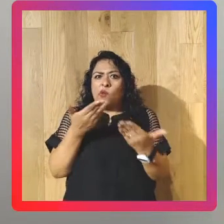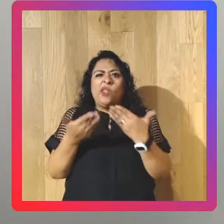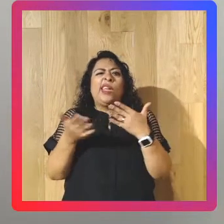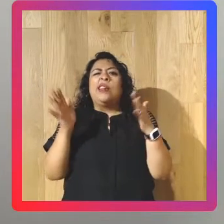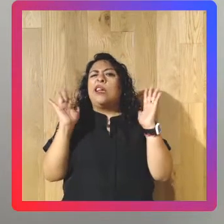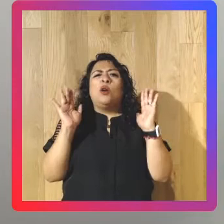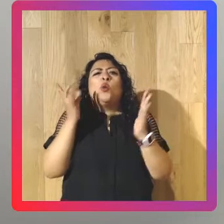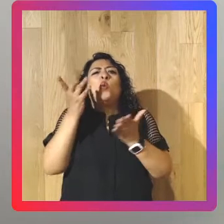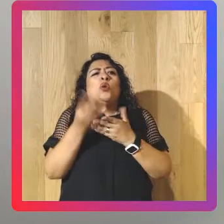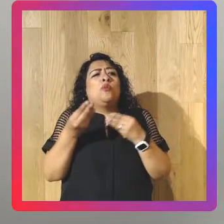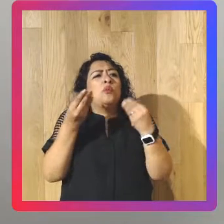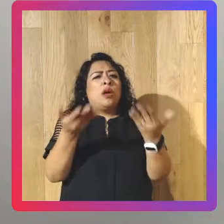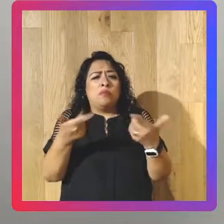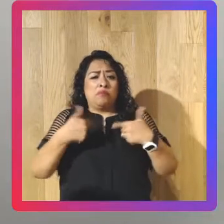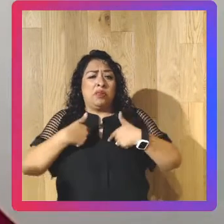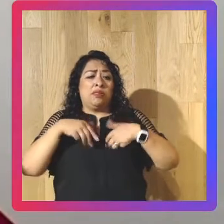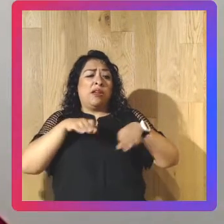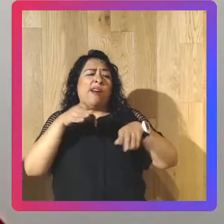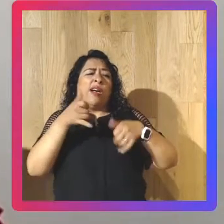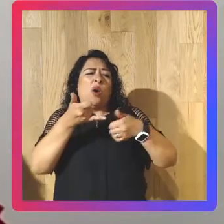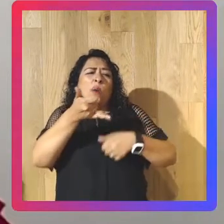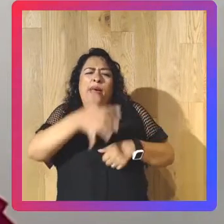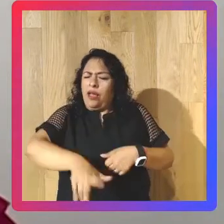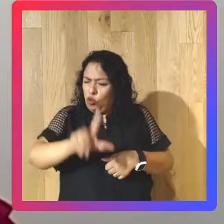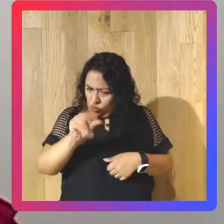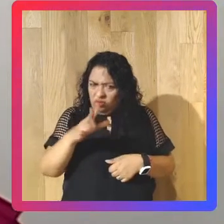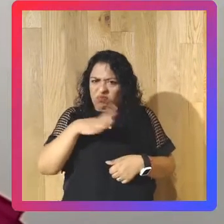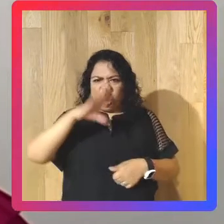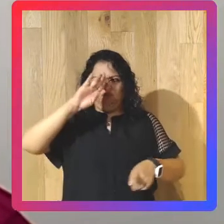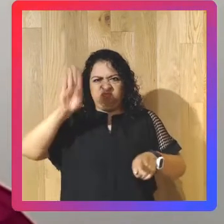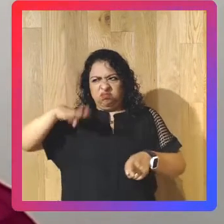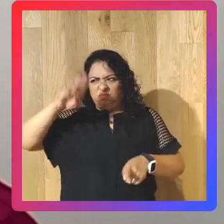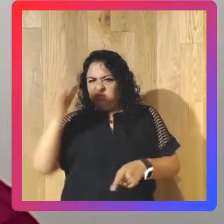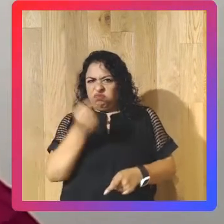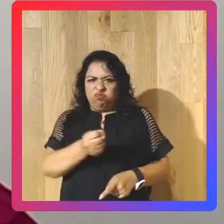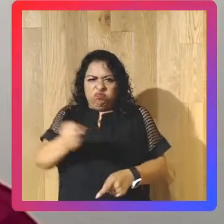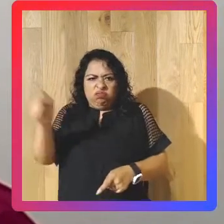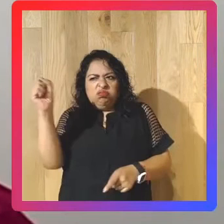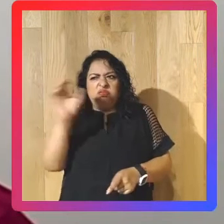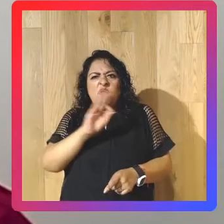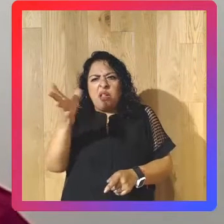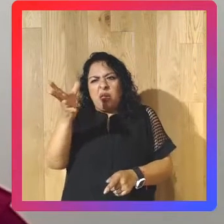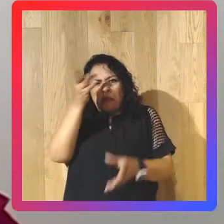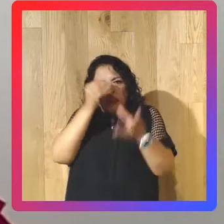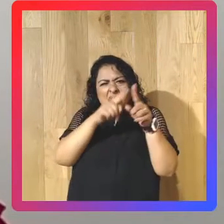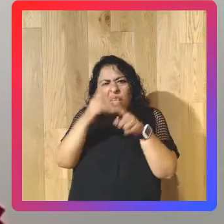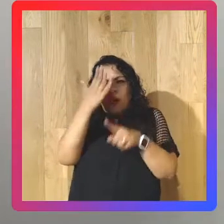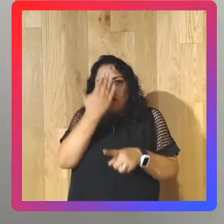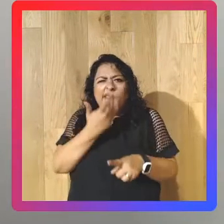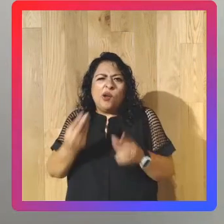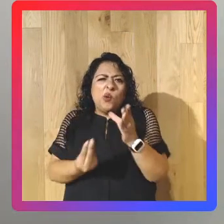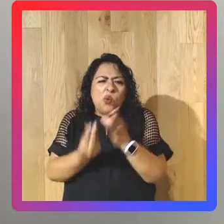lejos de ofrecer solo mano de obra barata, cuenta con grandes talentos, capacidad de formación en habilidades